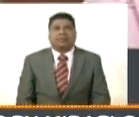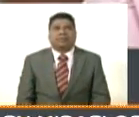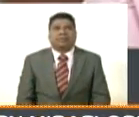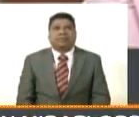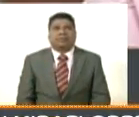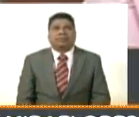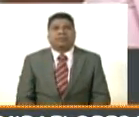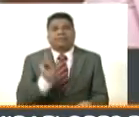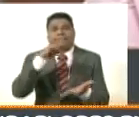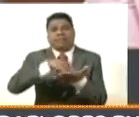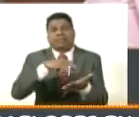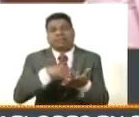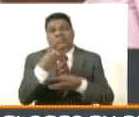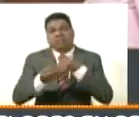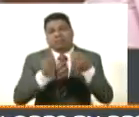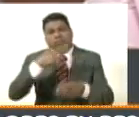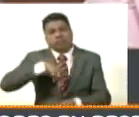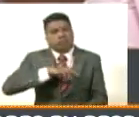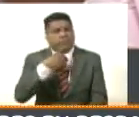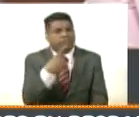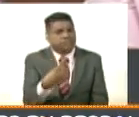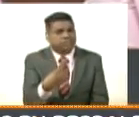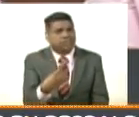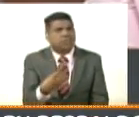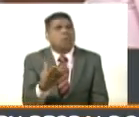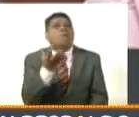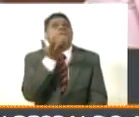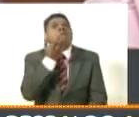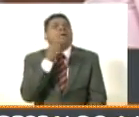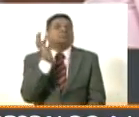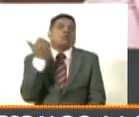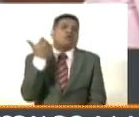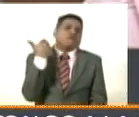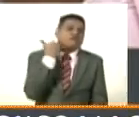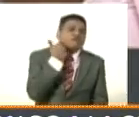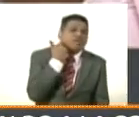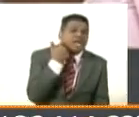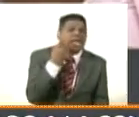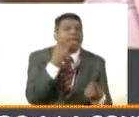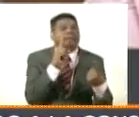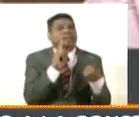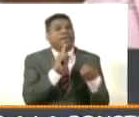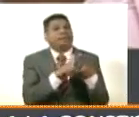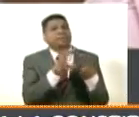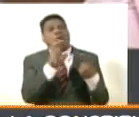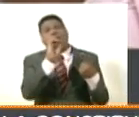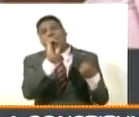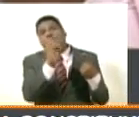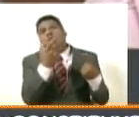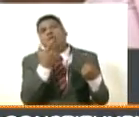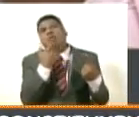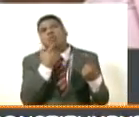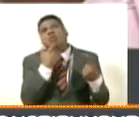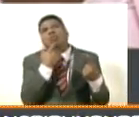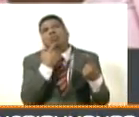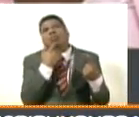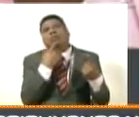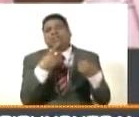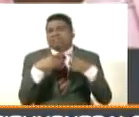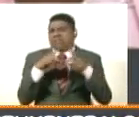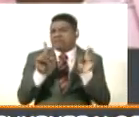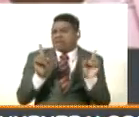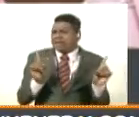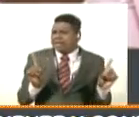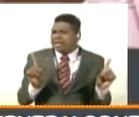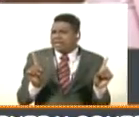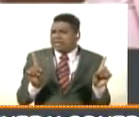detectar algunos casos de fiebres, algunos casos de patologías distintas a las